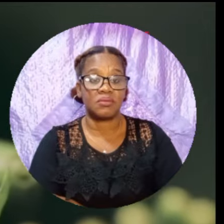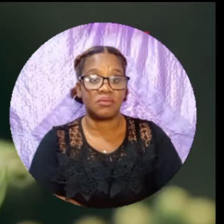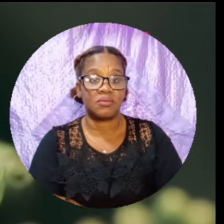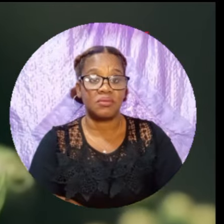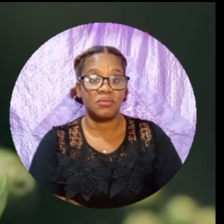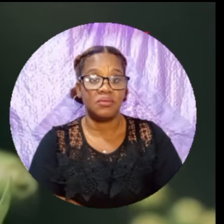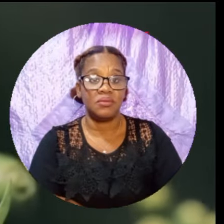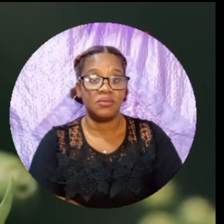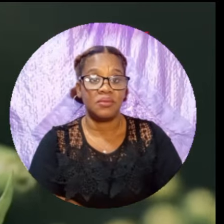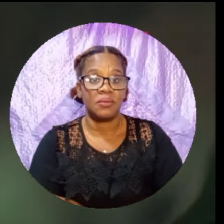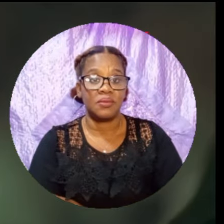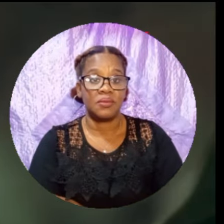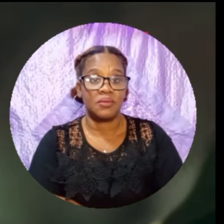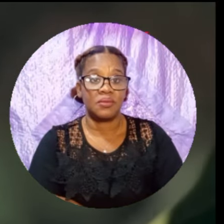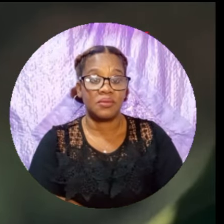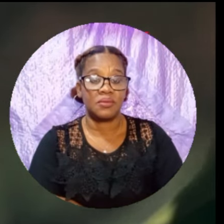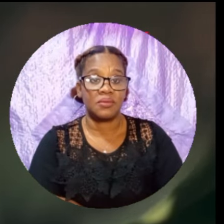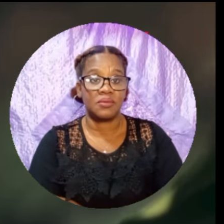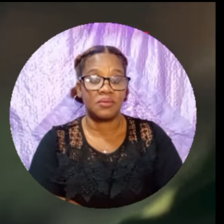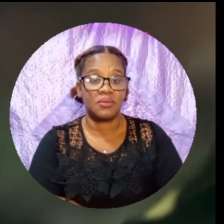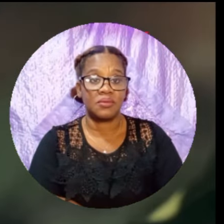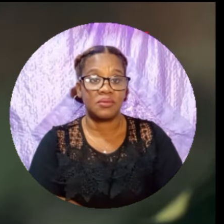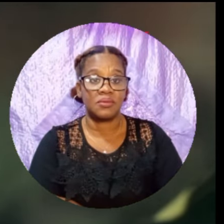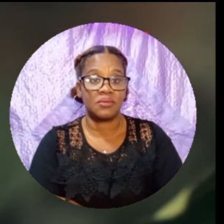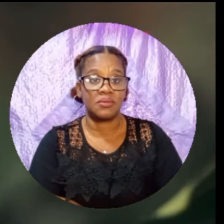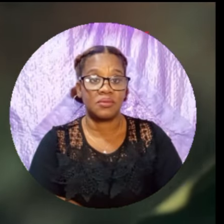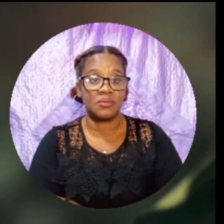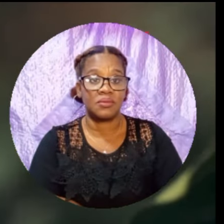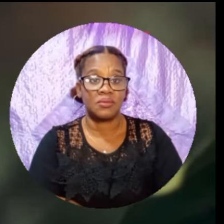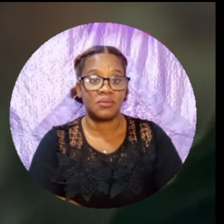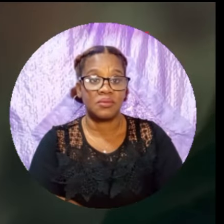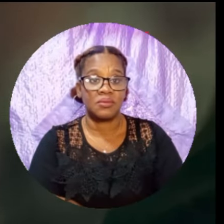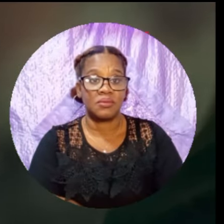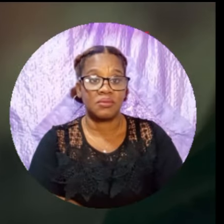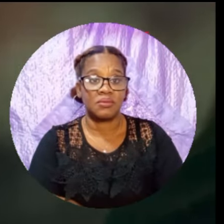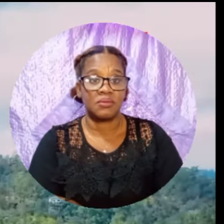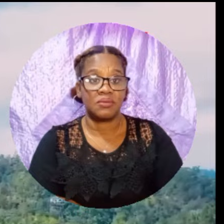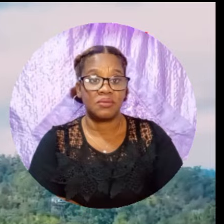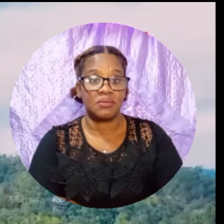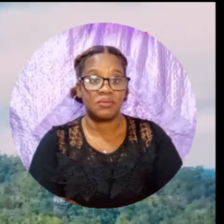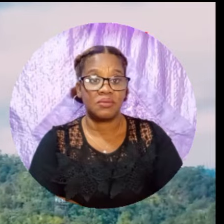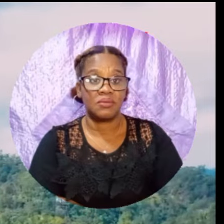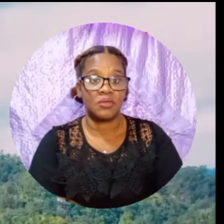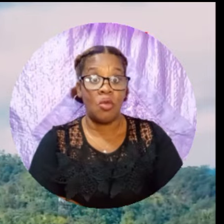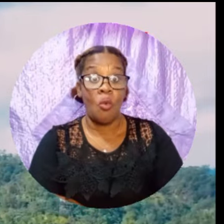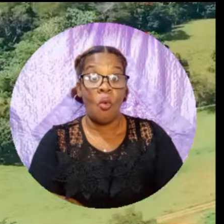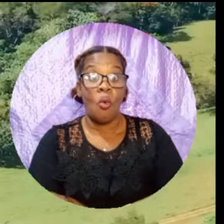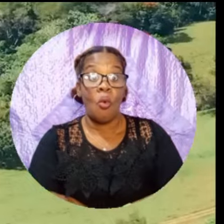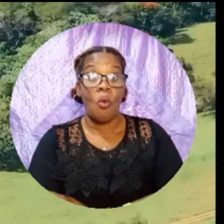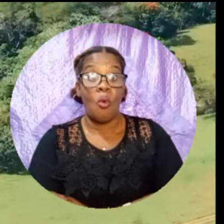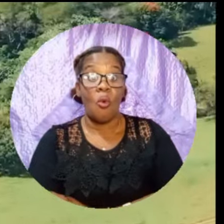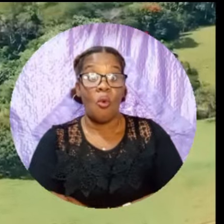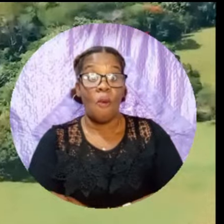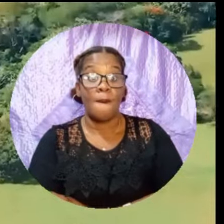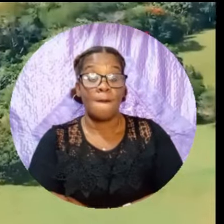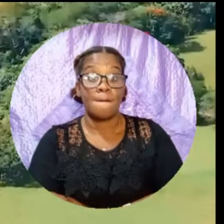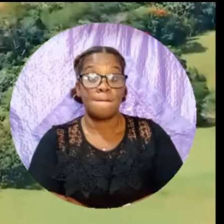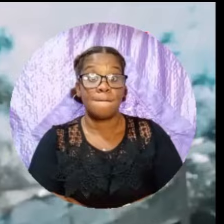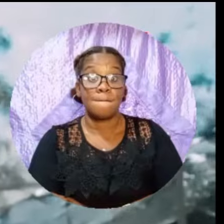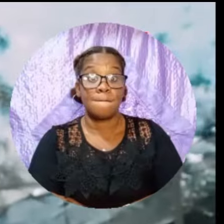sus hojas, y sirven como fertilizante orgánico al suelo también. En la zona de producción de café, por eso tuve que se crea